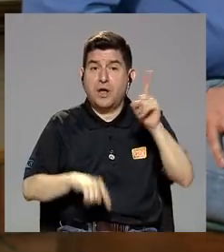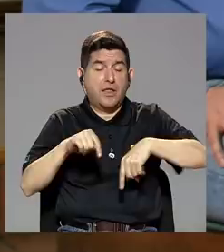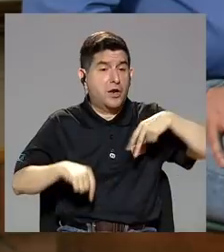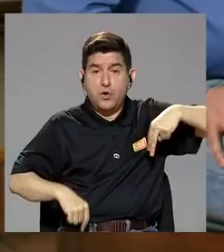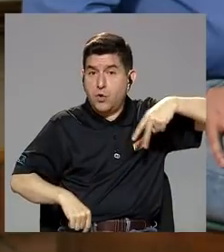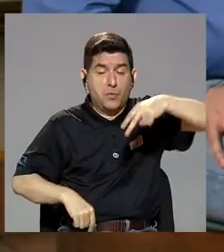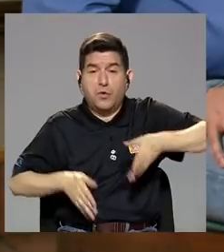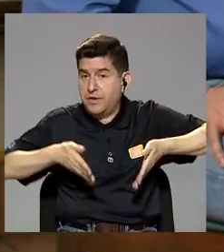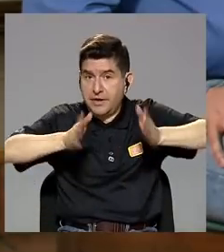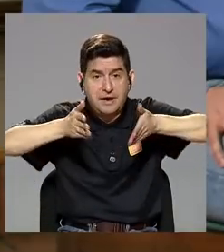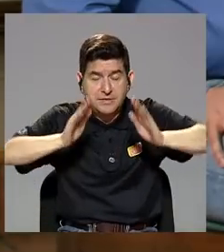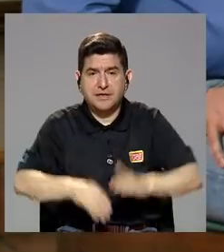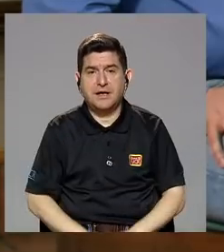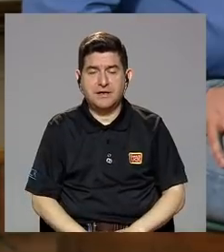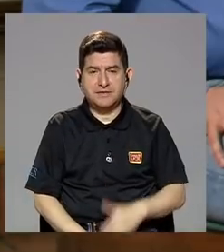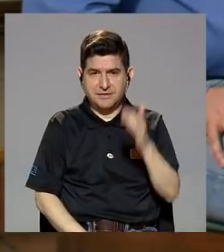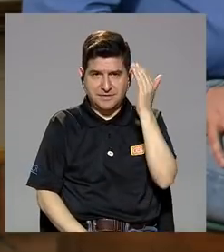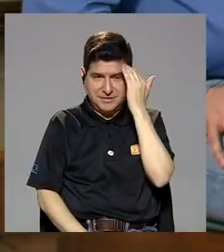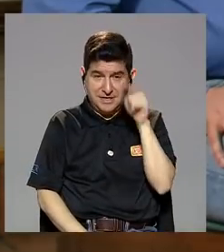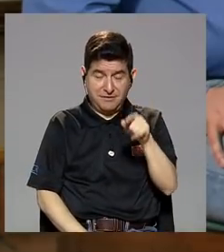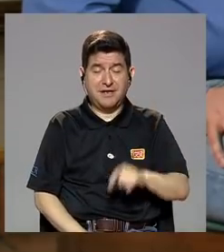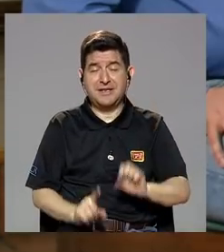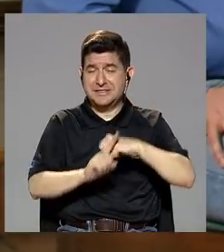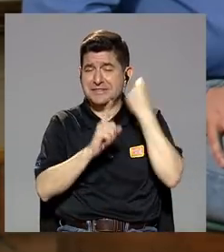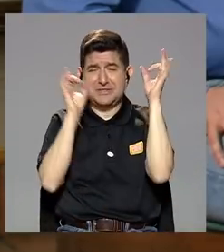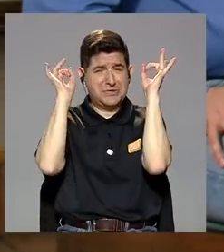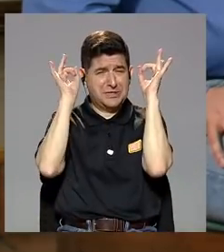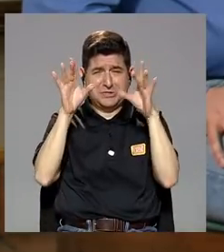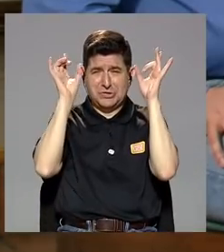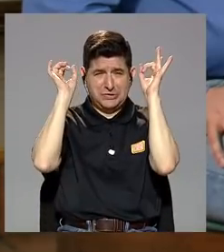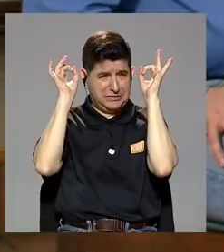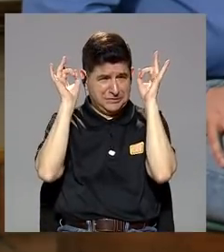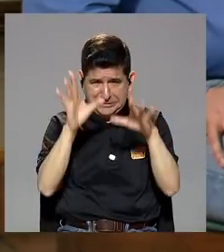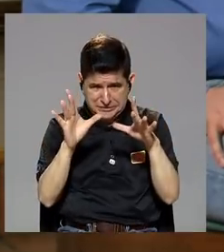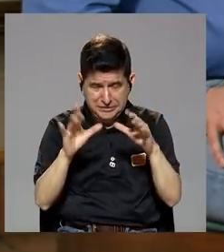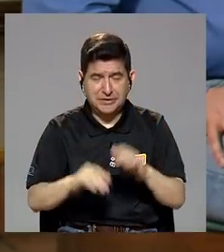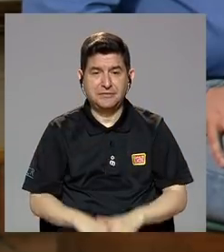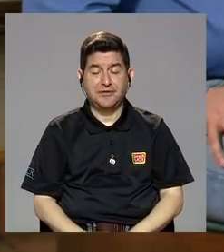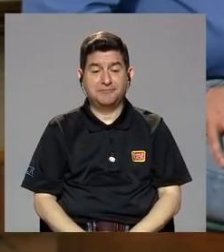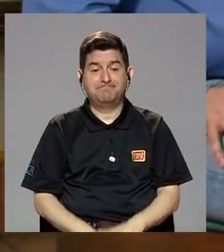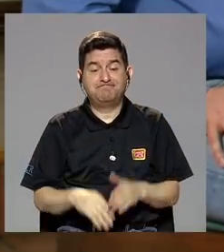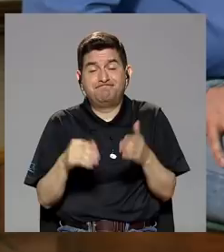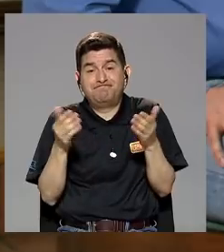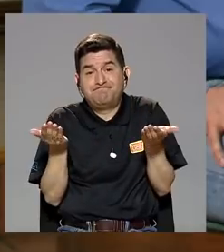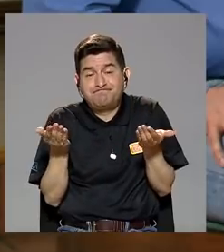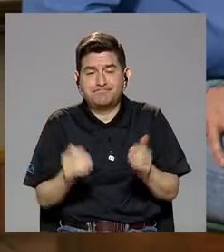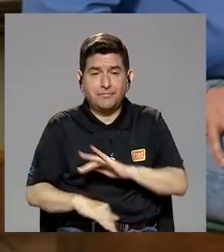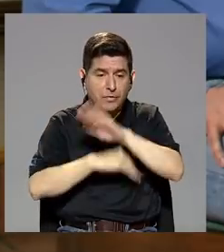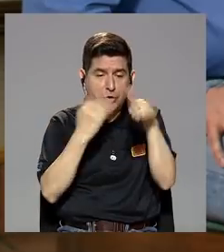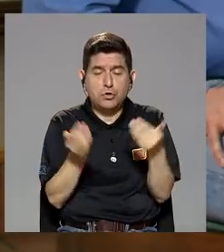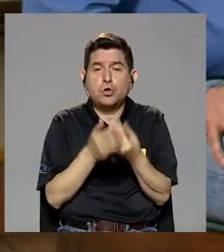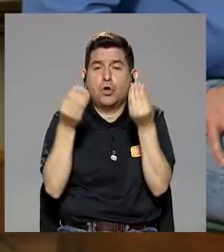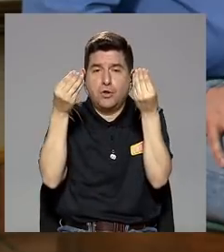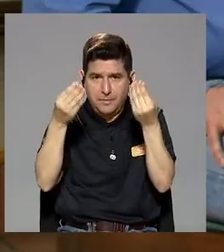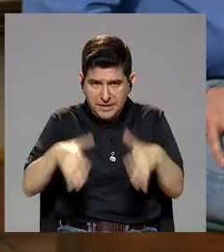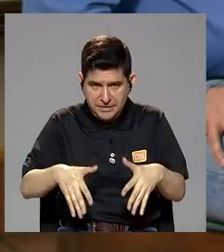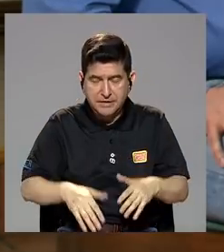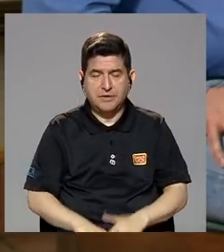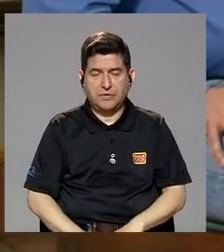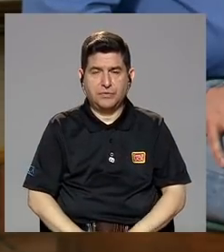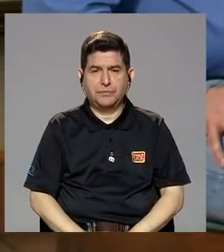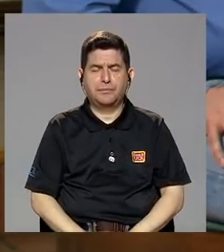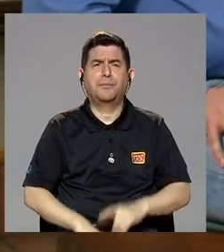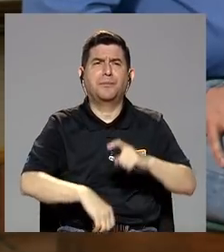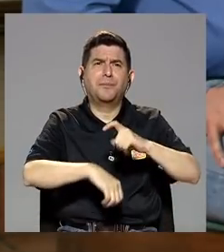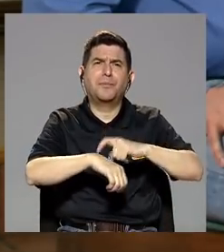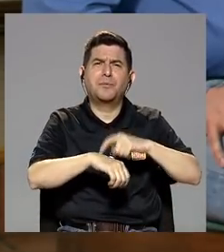que ya sabemos del museo de los horrores entonces de ánimo que perdió todo eso y claro